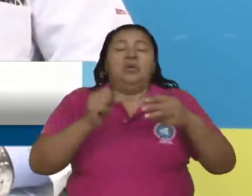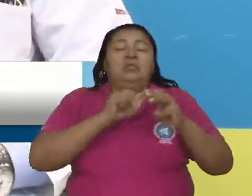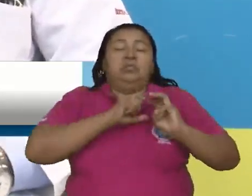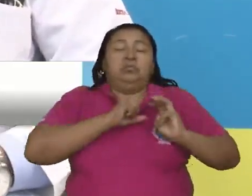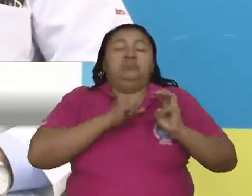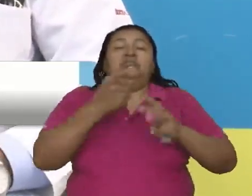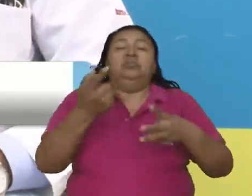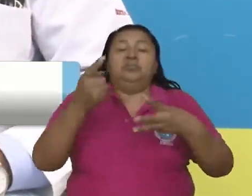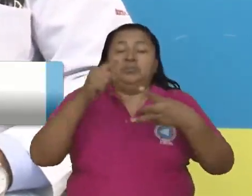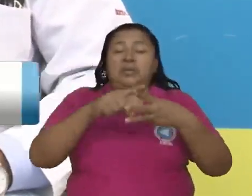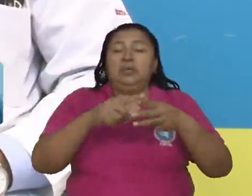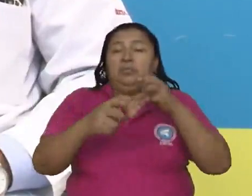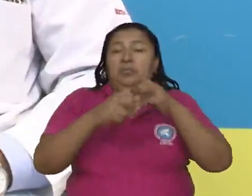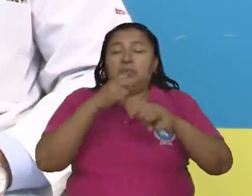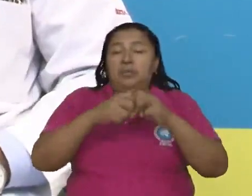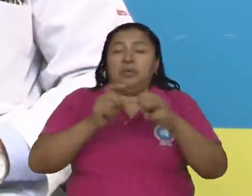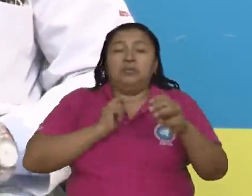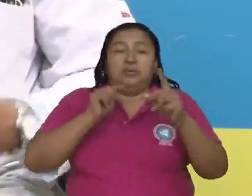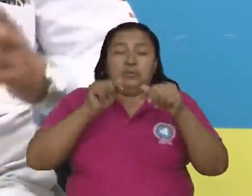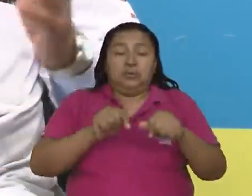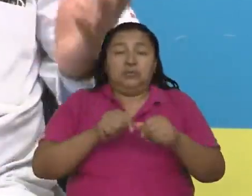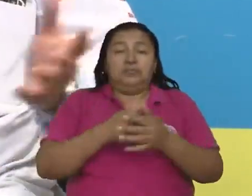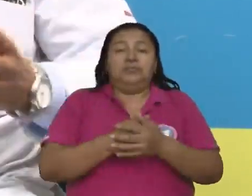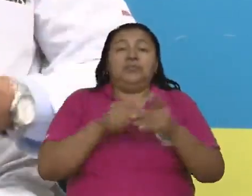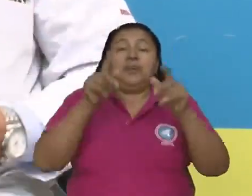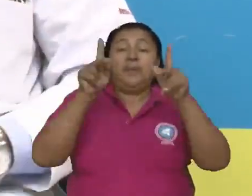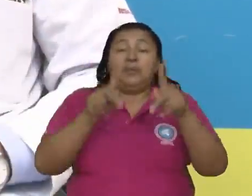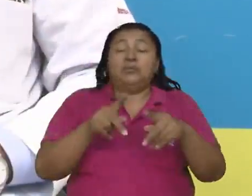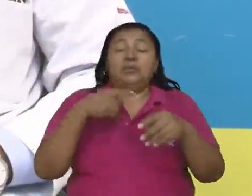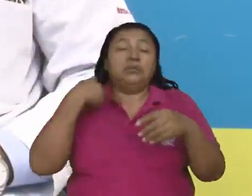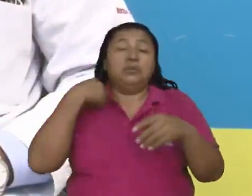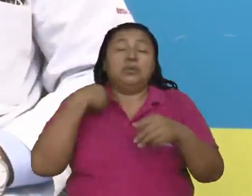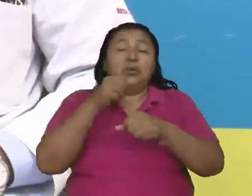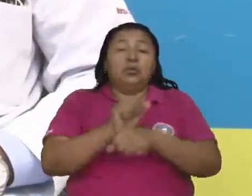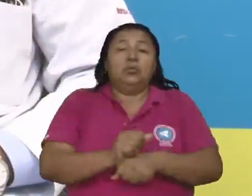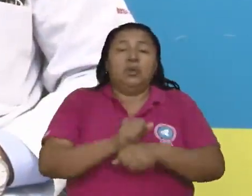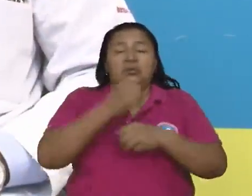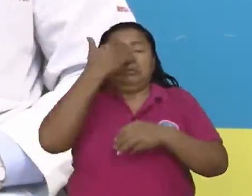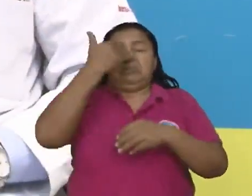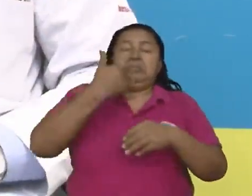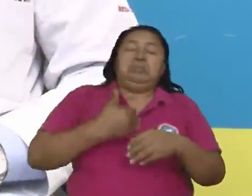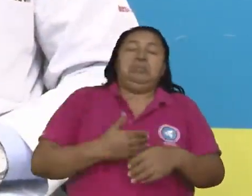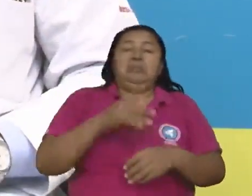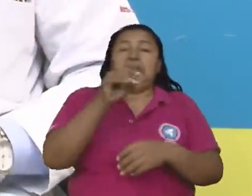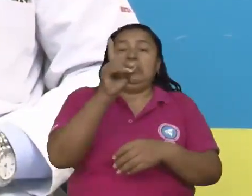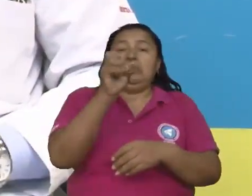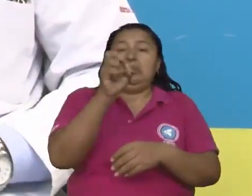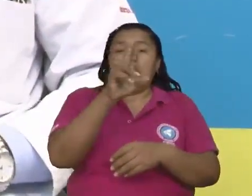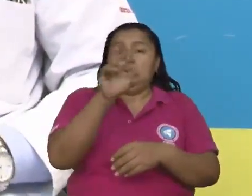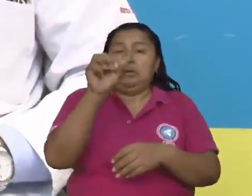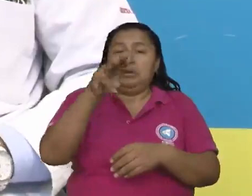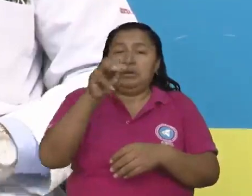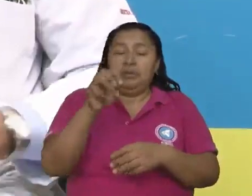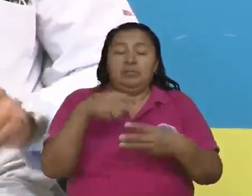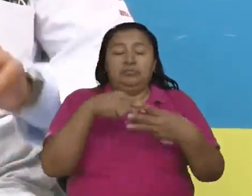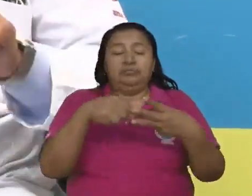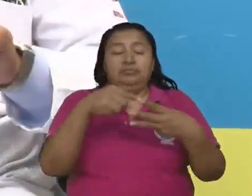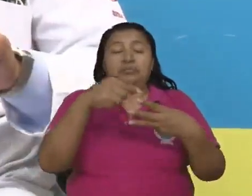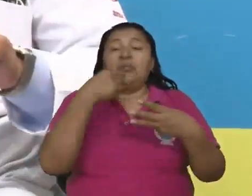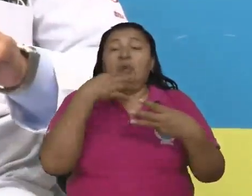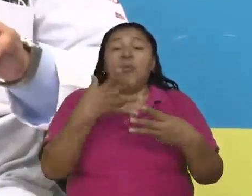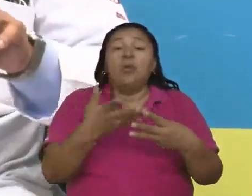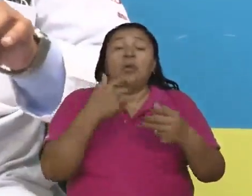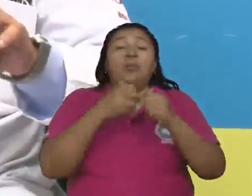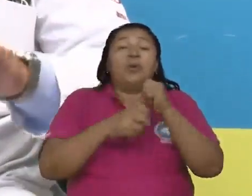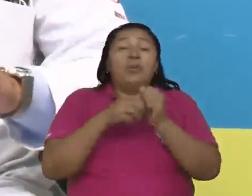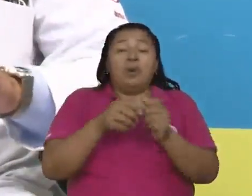enfermedades cerebrovasculares, o sea, lo que la gente popularmente le llaman derrames cerebrales. Esas dos entidades iniciales se dan por una formación de un